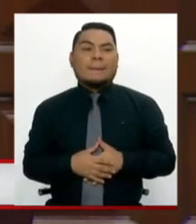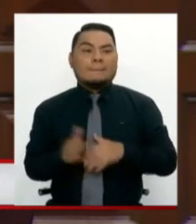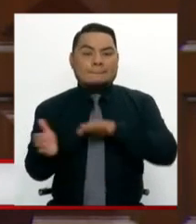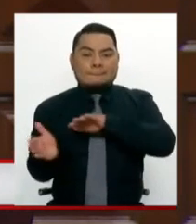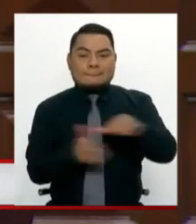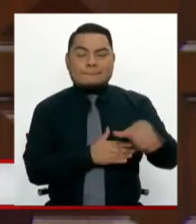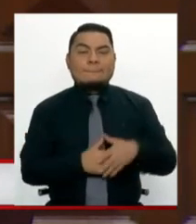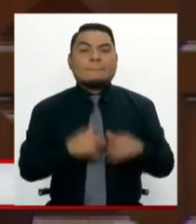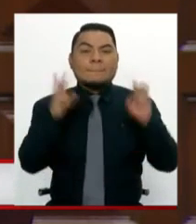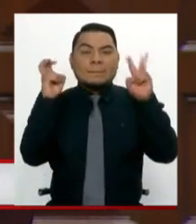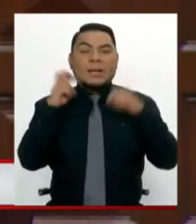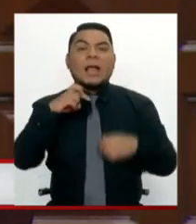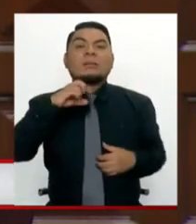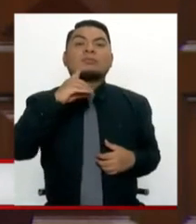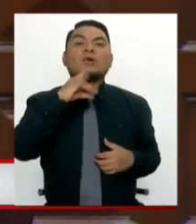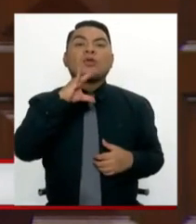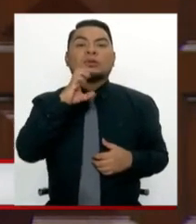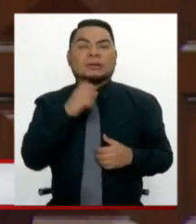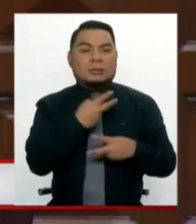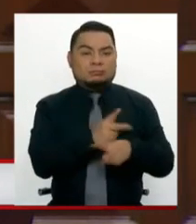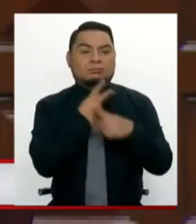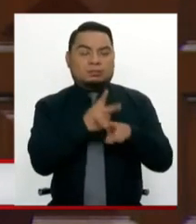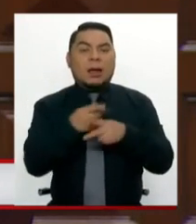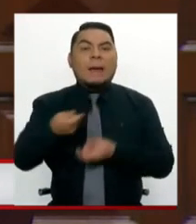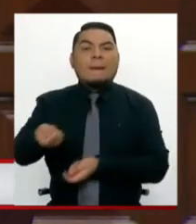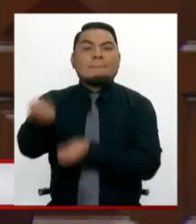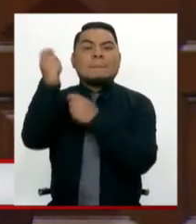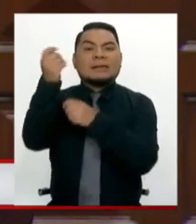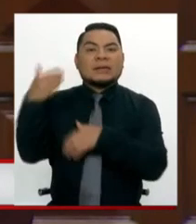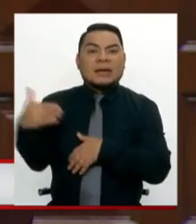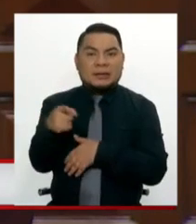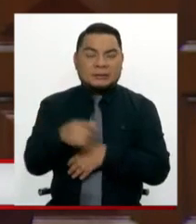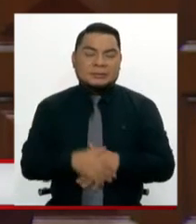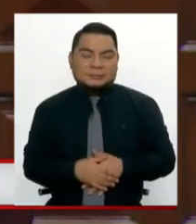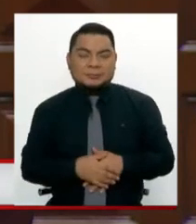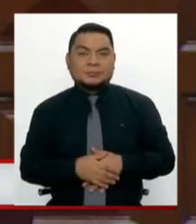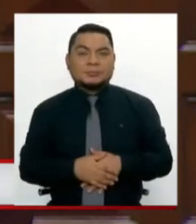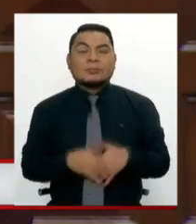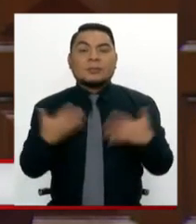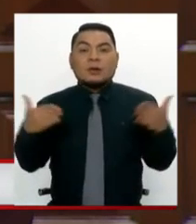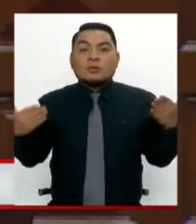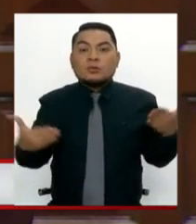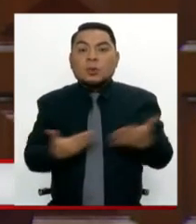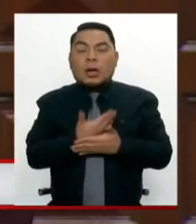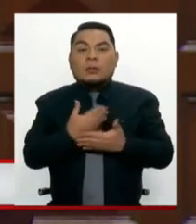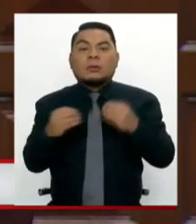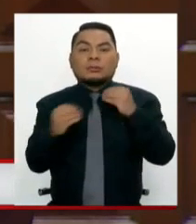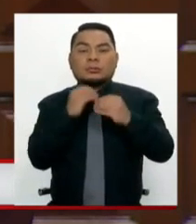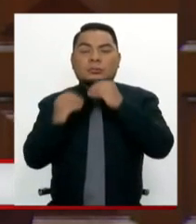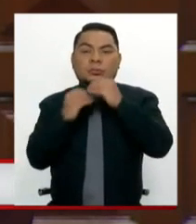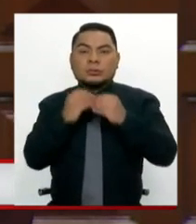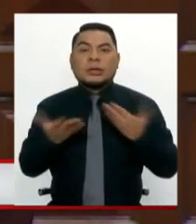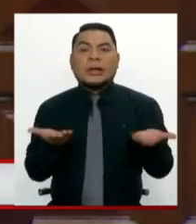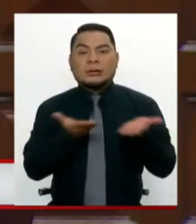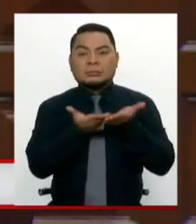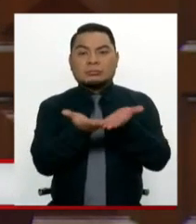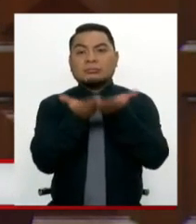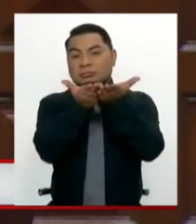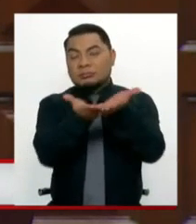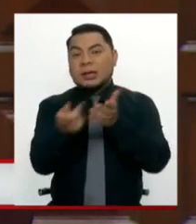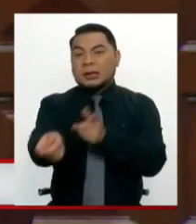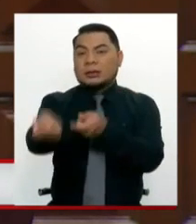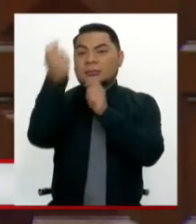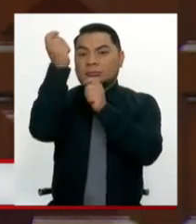Produce pesca artesanal y sostenible. Se modernizó la infraestructura de los desembarcaderos